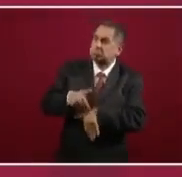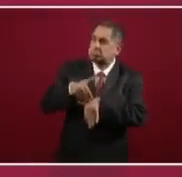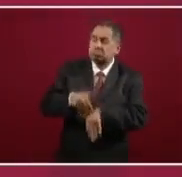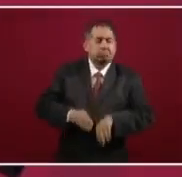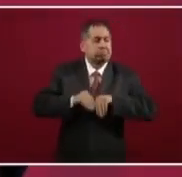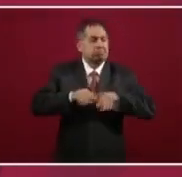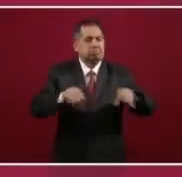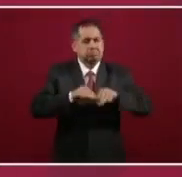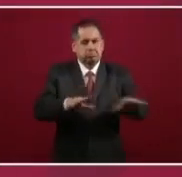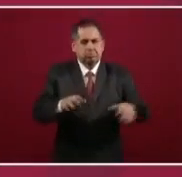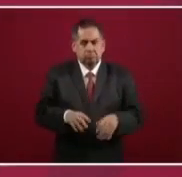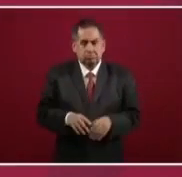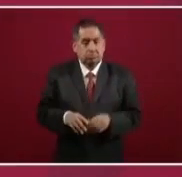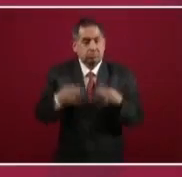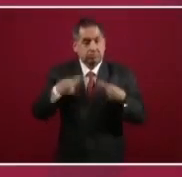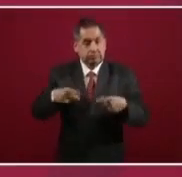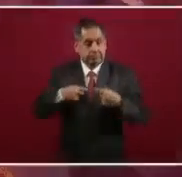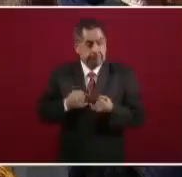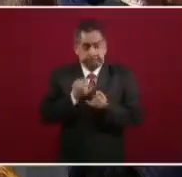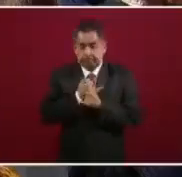y los periodistas independientes